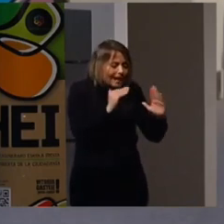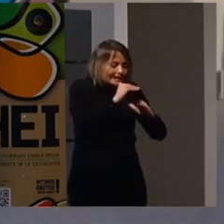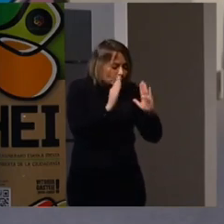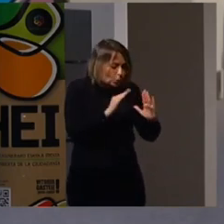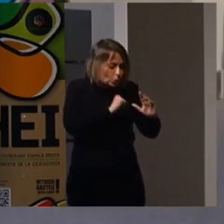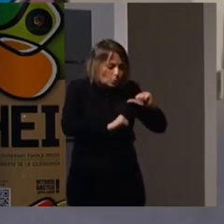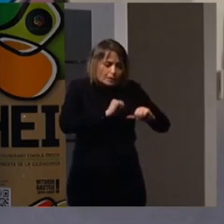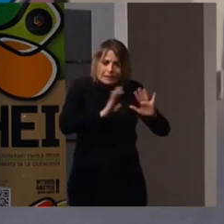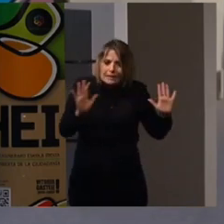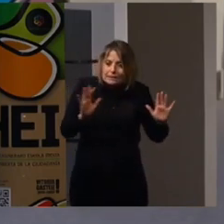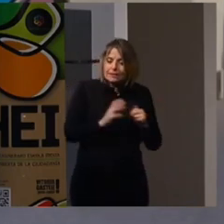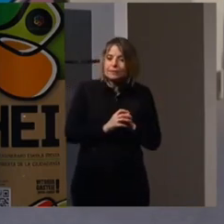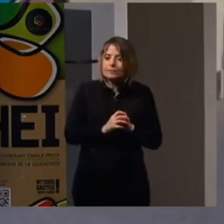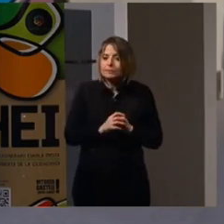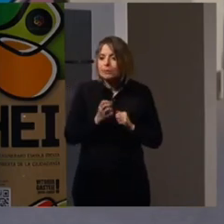Pero luego hay muchas otras partes